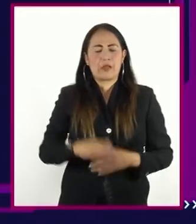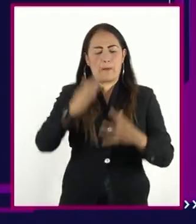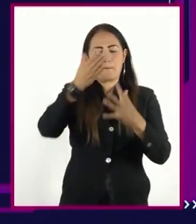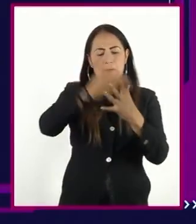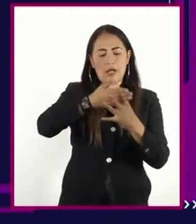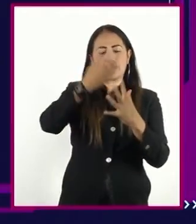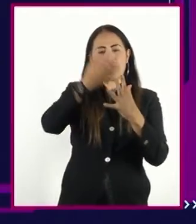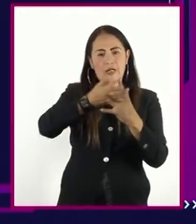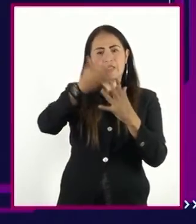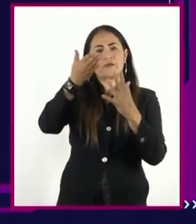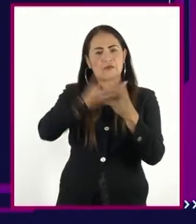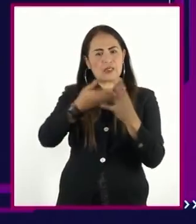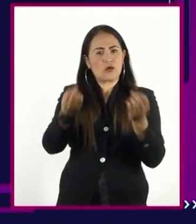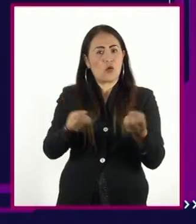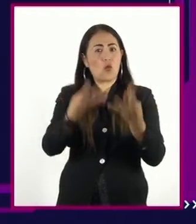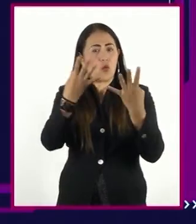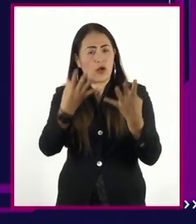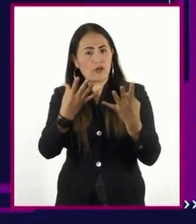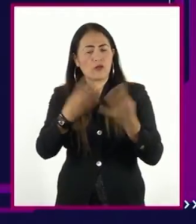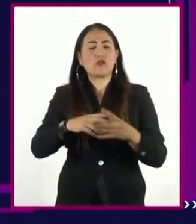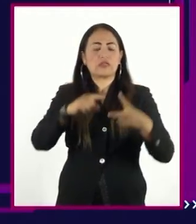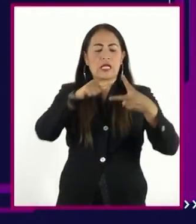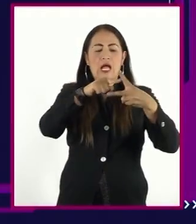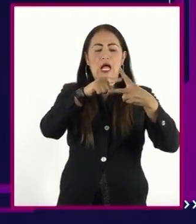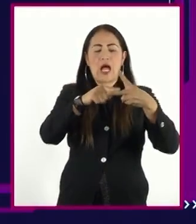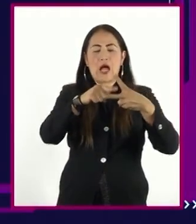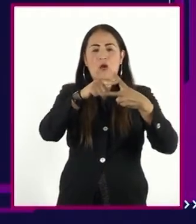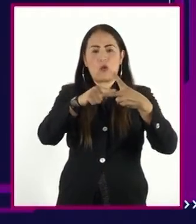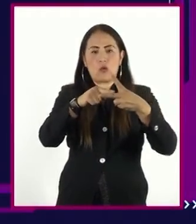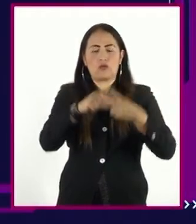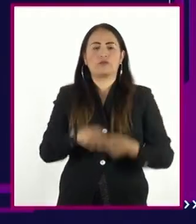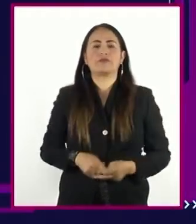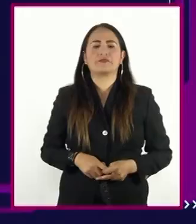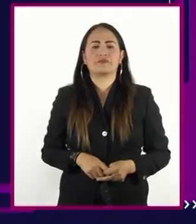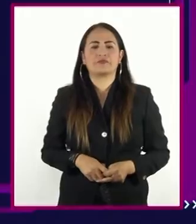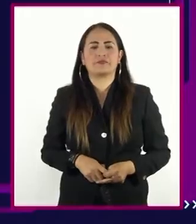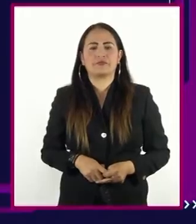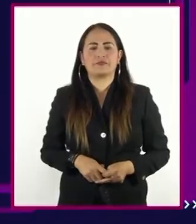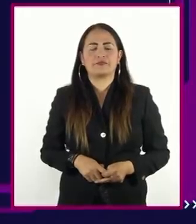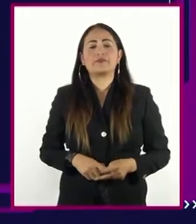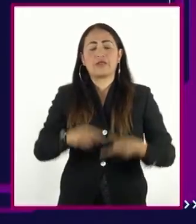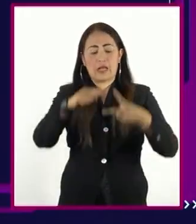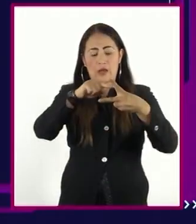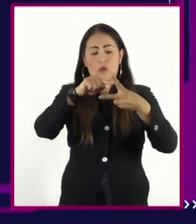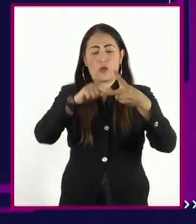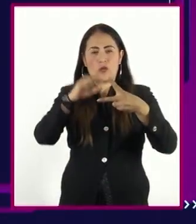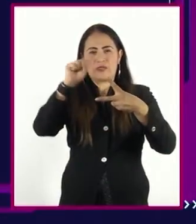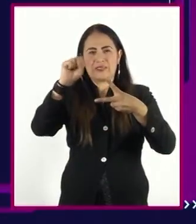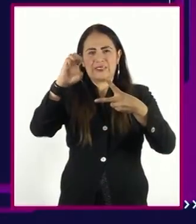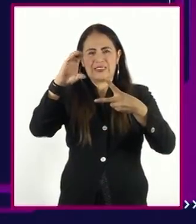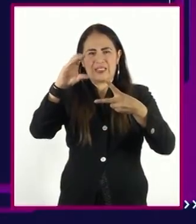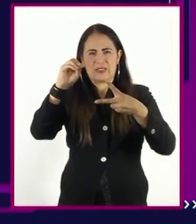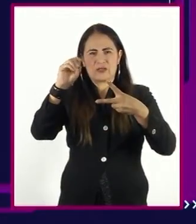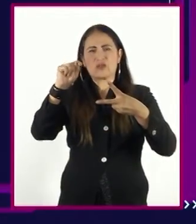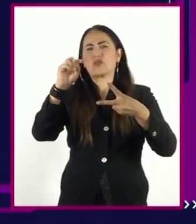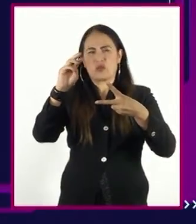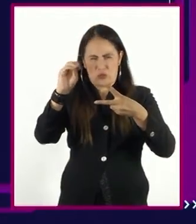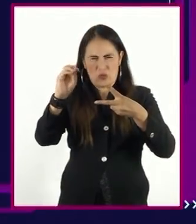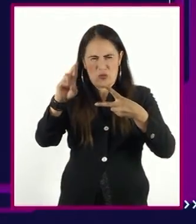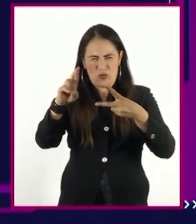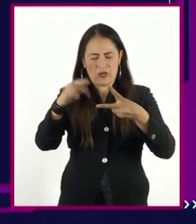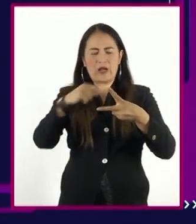sector está dada por el tamaño del ángulo central, es decir, la unidad de medida de un sector son los grados. Un